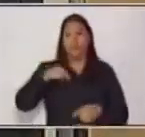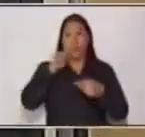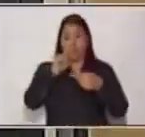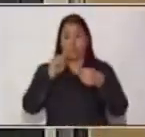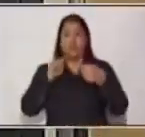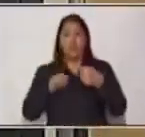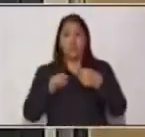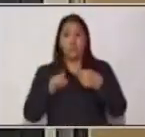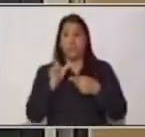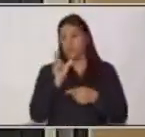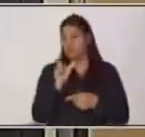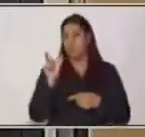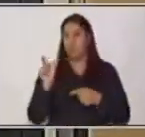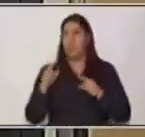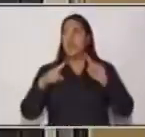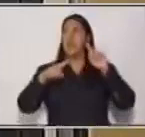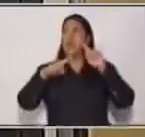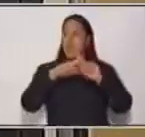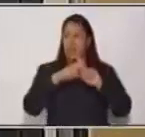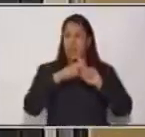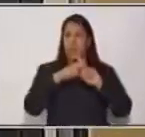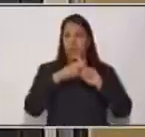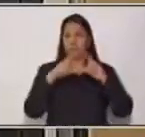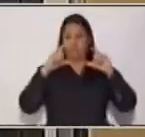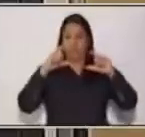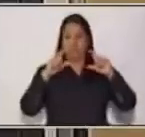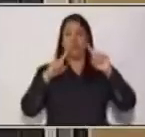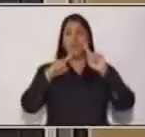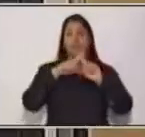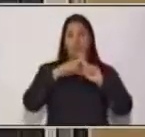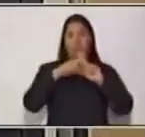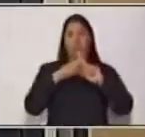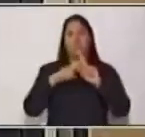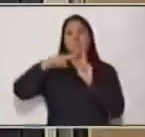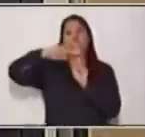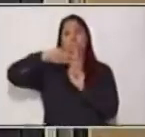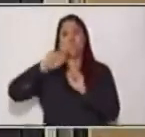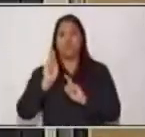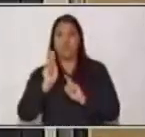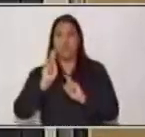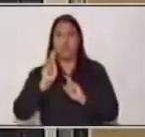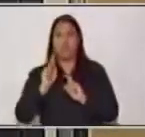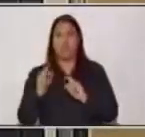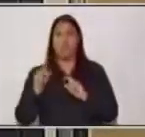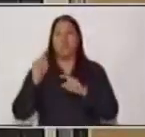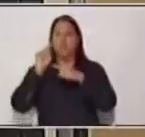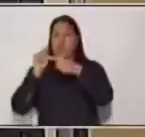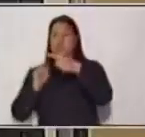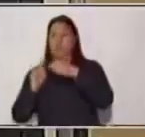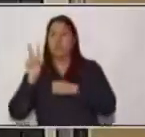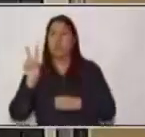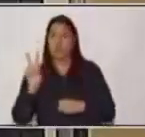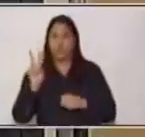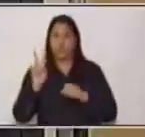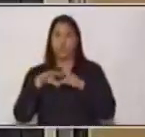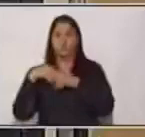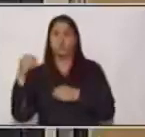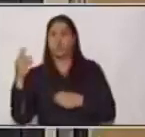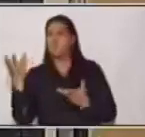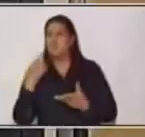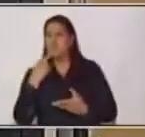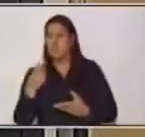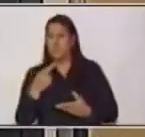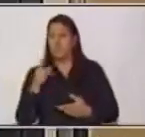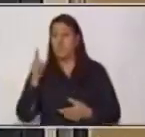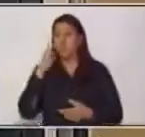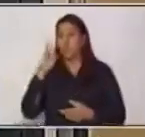esta expresión, X más Y dividido dentro de 2. Observa que cuando divides X más